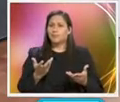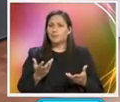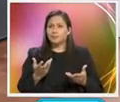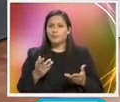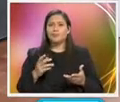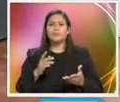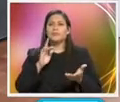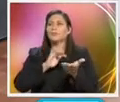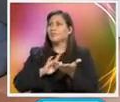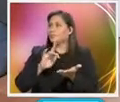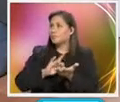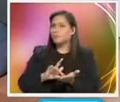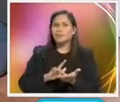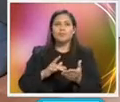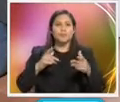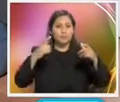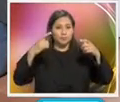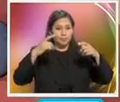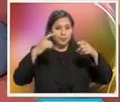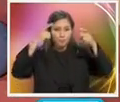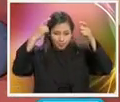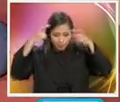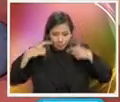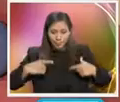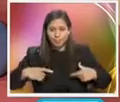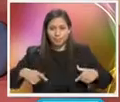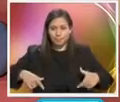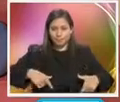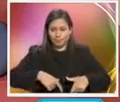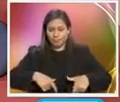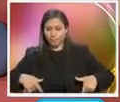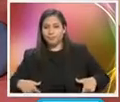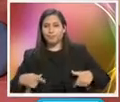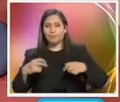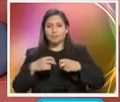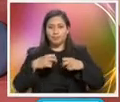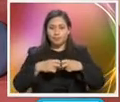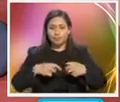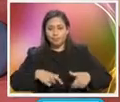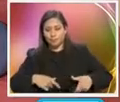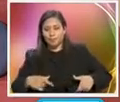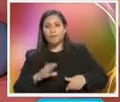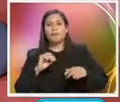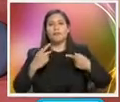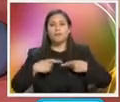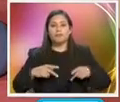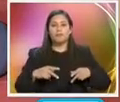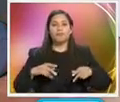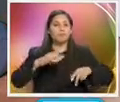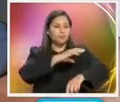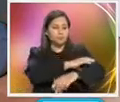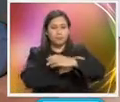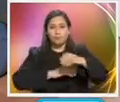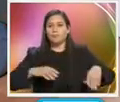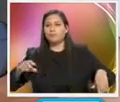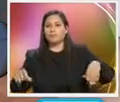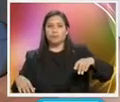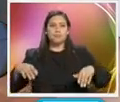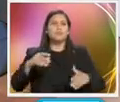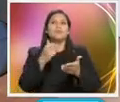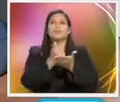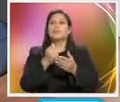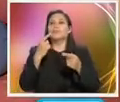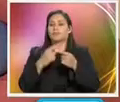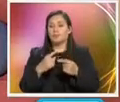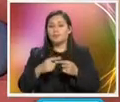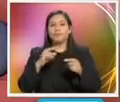esta zona de apoyo, ver si hay salvavidas, o sea, la persona que nos podría auxiliar, y también checar los dispositivos, ¿no? En la mayoría de